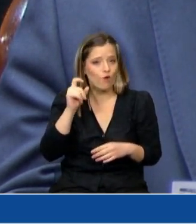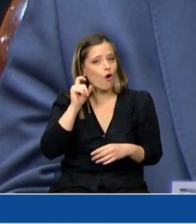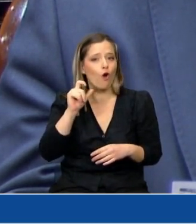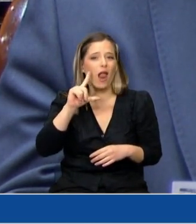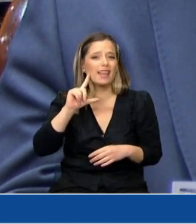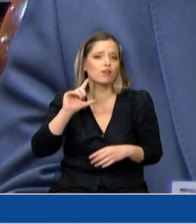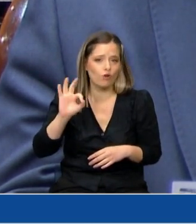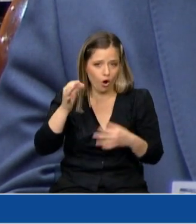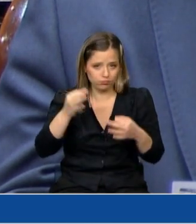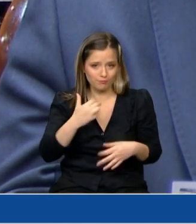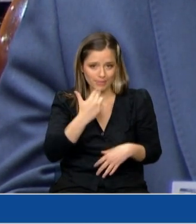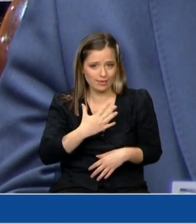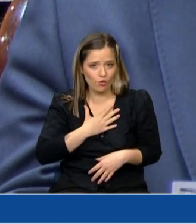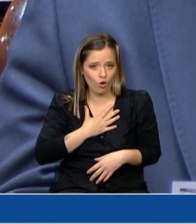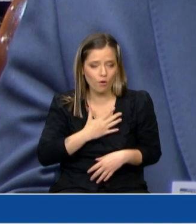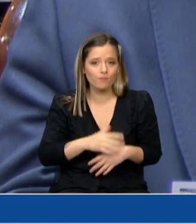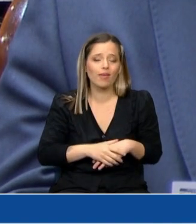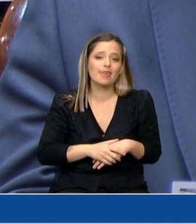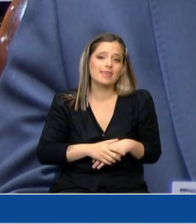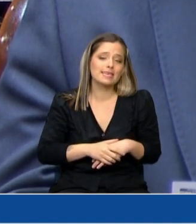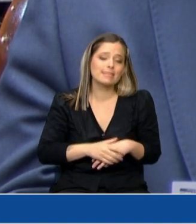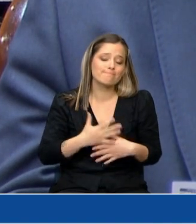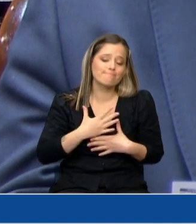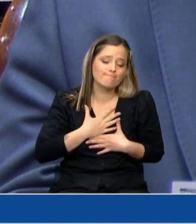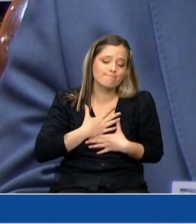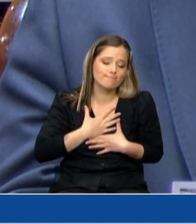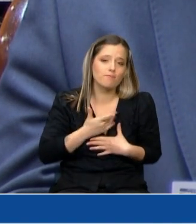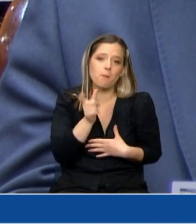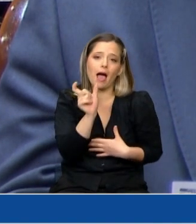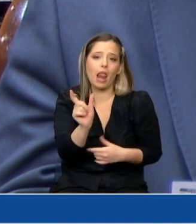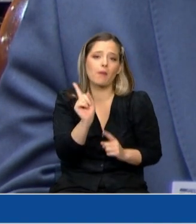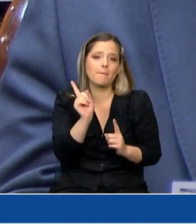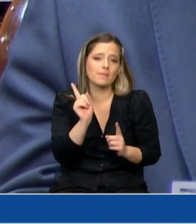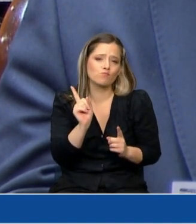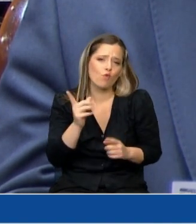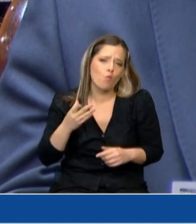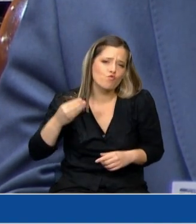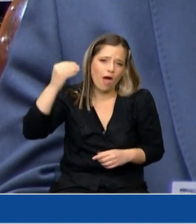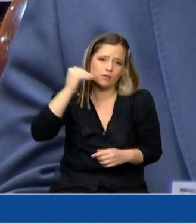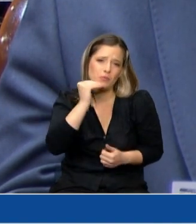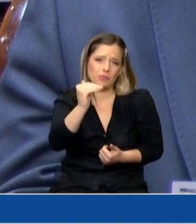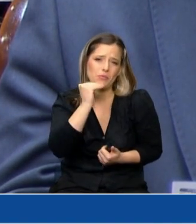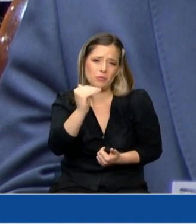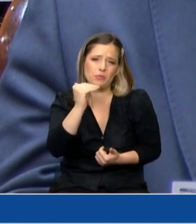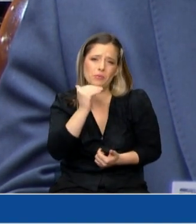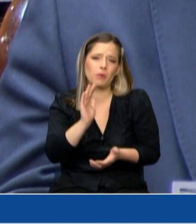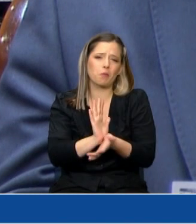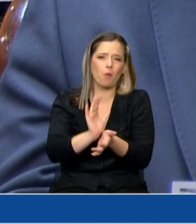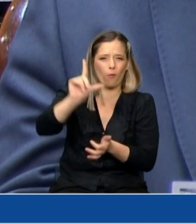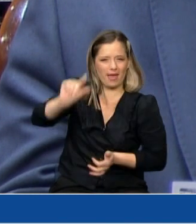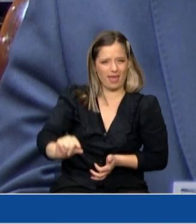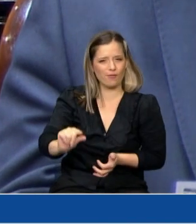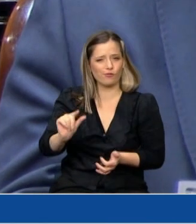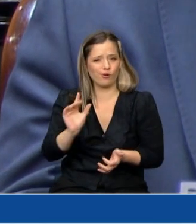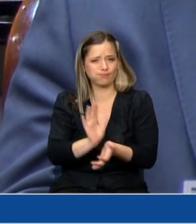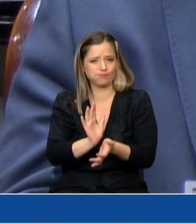que lamentablemente se usó despectivamente el término como si fuese el